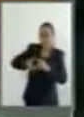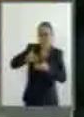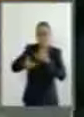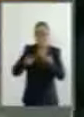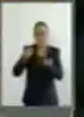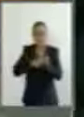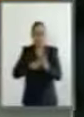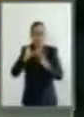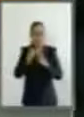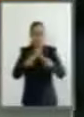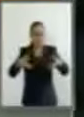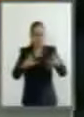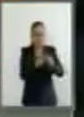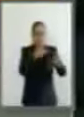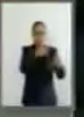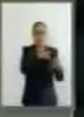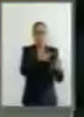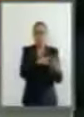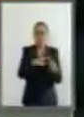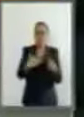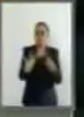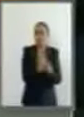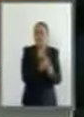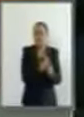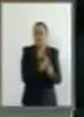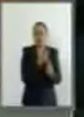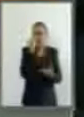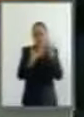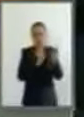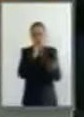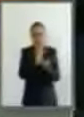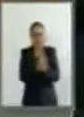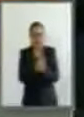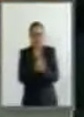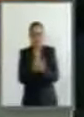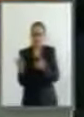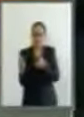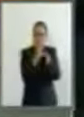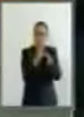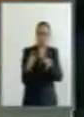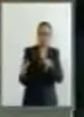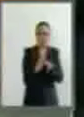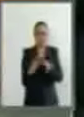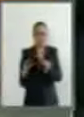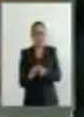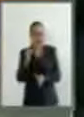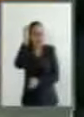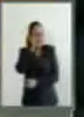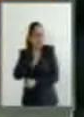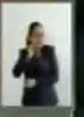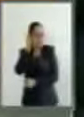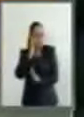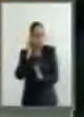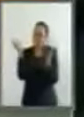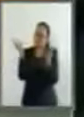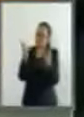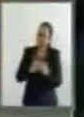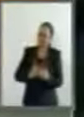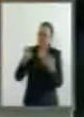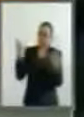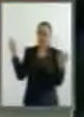comisiones unidas con la Comisión de Estudios Legislativos Segunda, siempre encontramos un